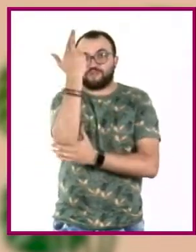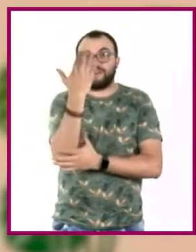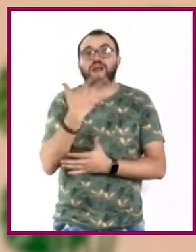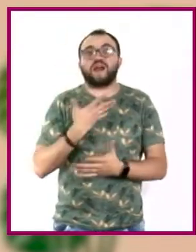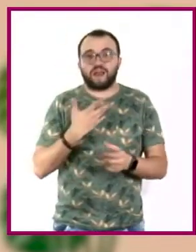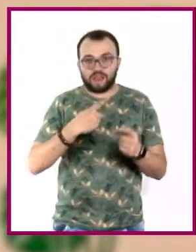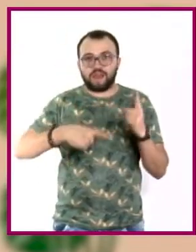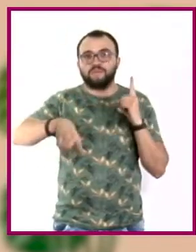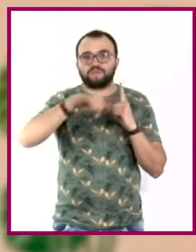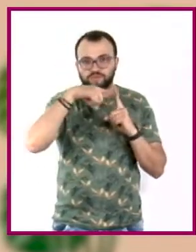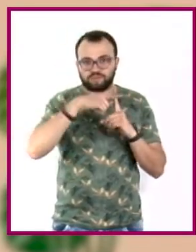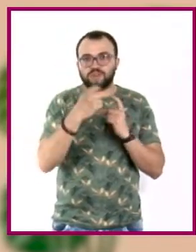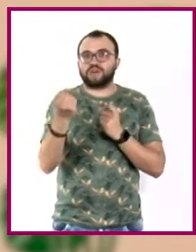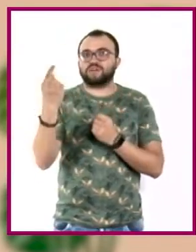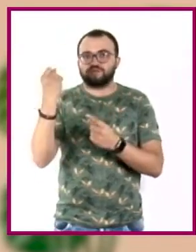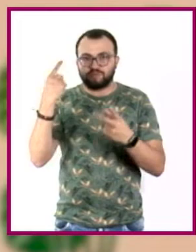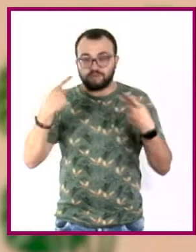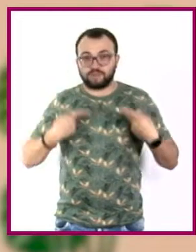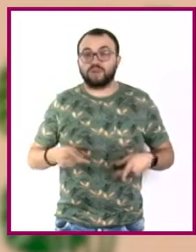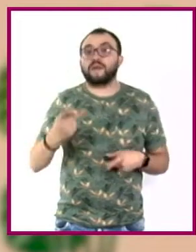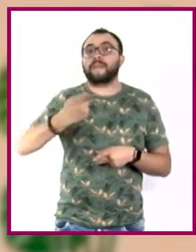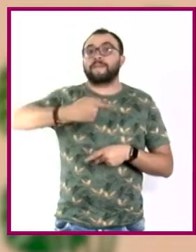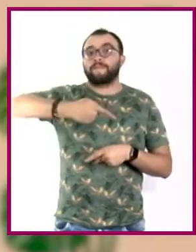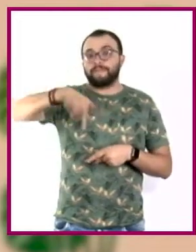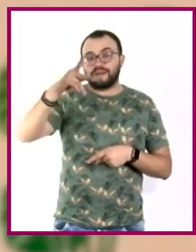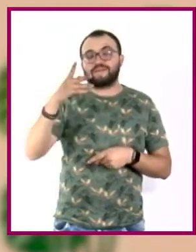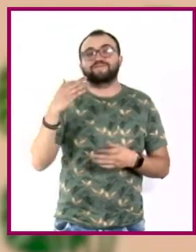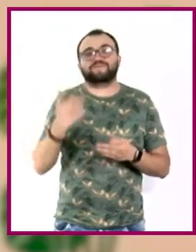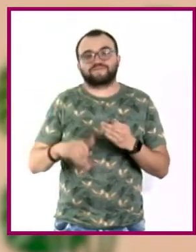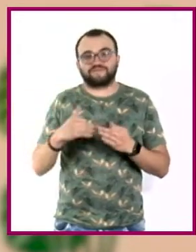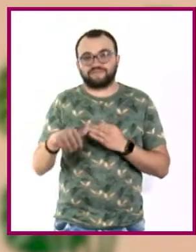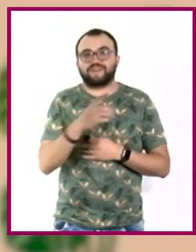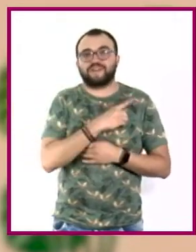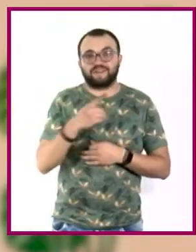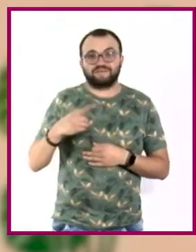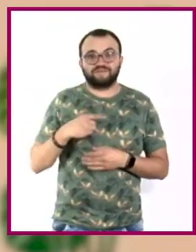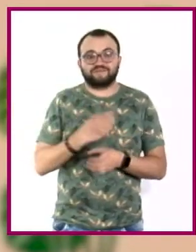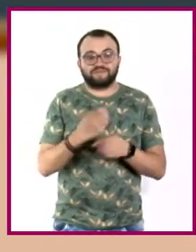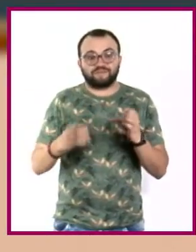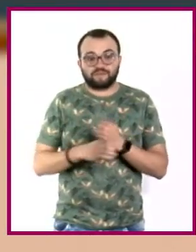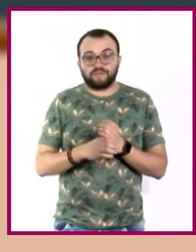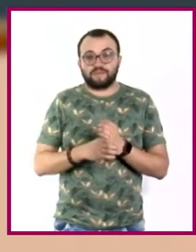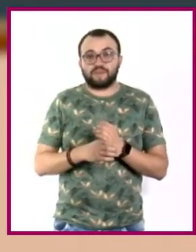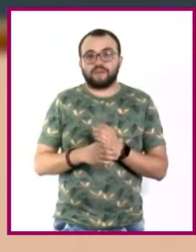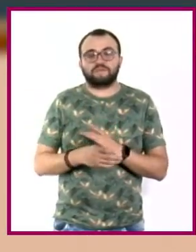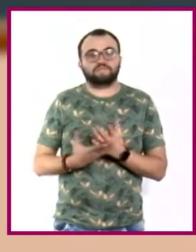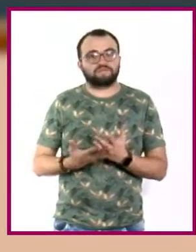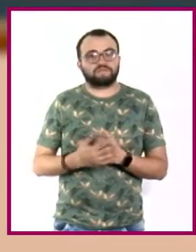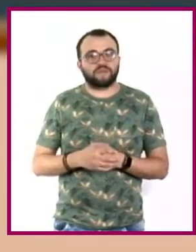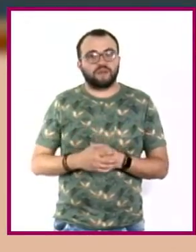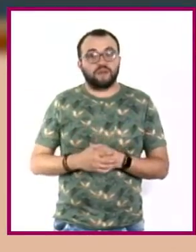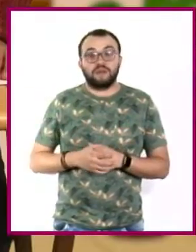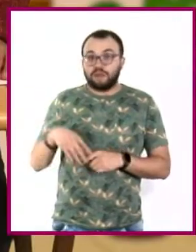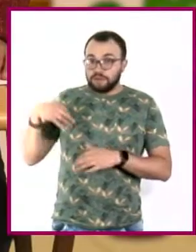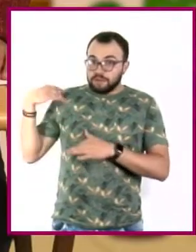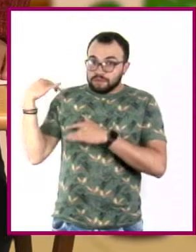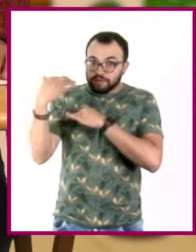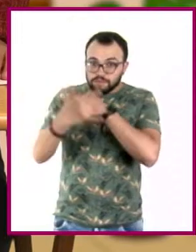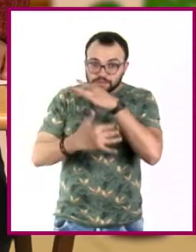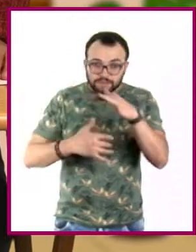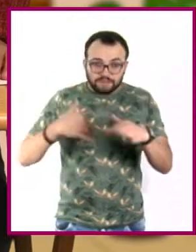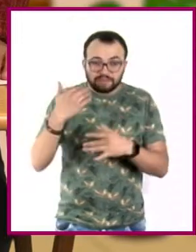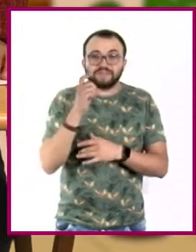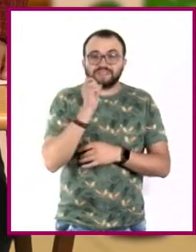positivos en la vida de la gente, pero quedaron deudas pendientes. Después de algunas décadas, se volvió a desatender el campo y los